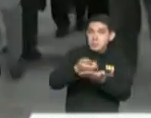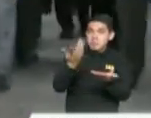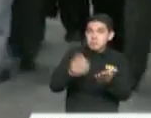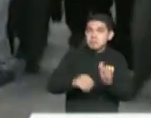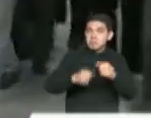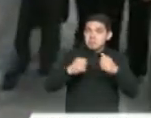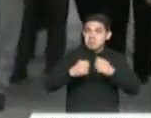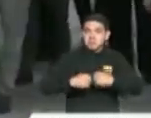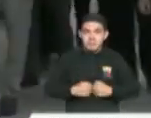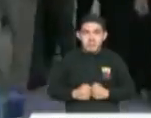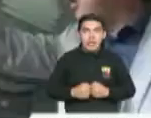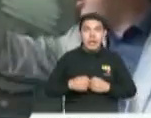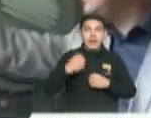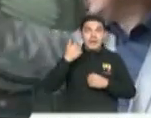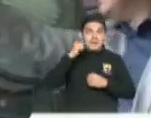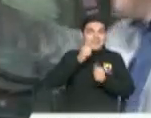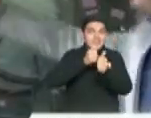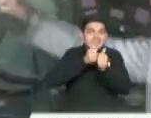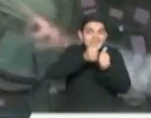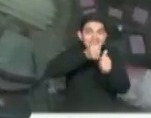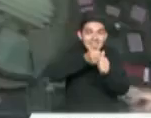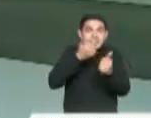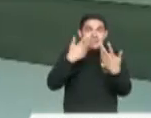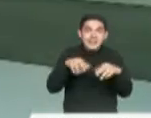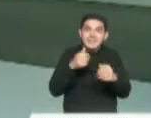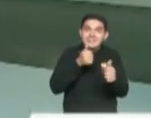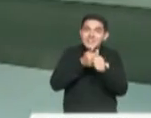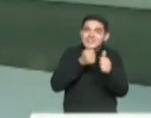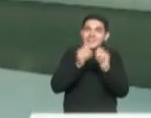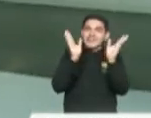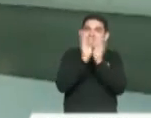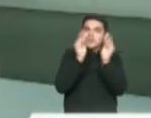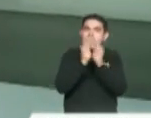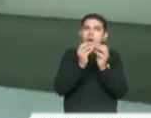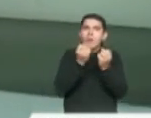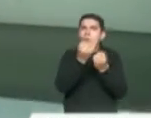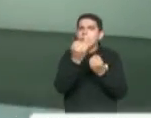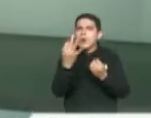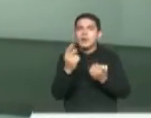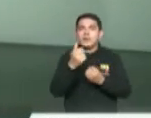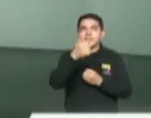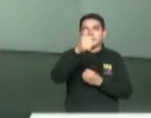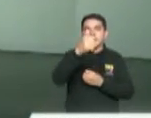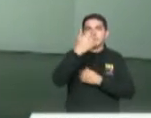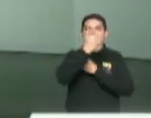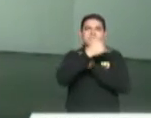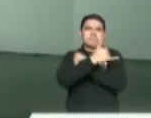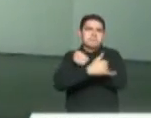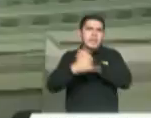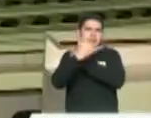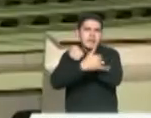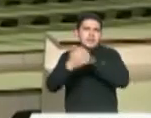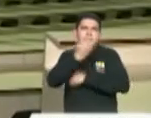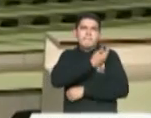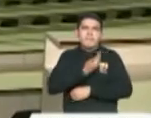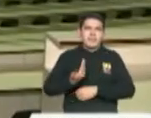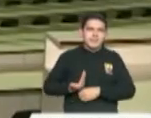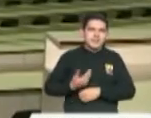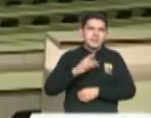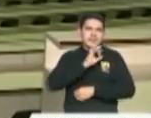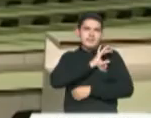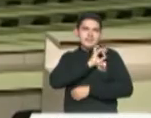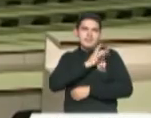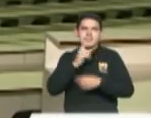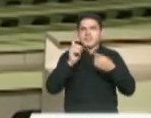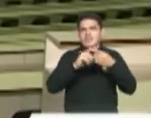días de este evento que pondrá ecuador en los ojos del mundo se espera la llegada de 10 jefes de estado entre ellos michelle bachelet de chile y